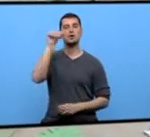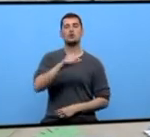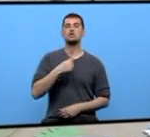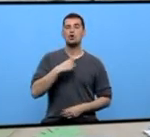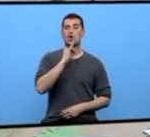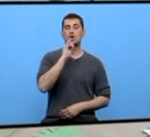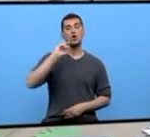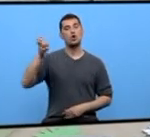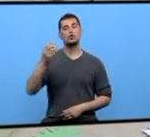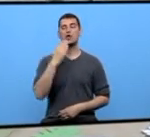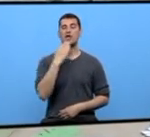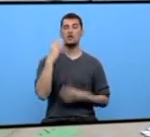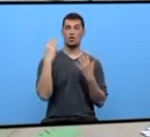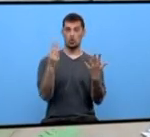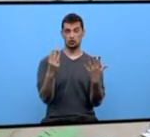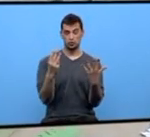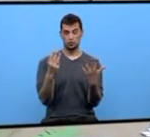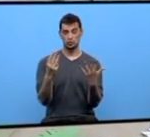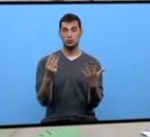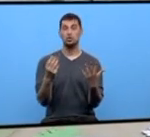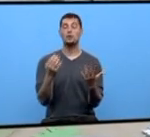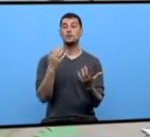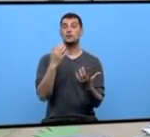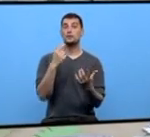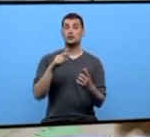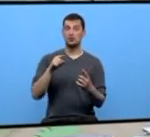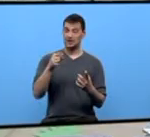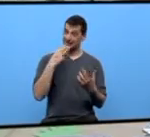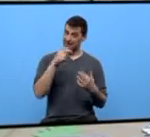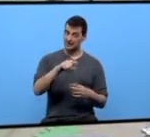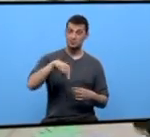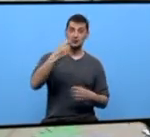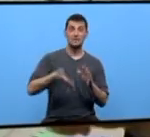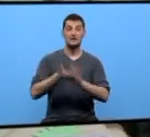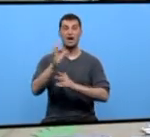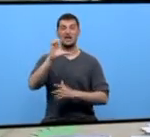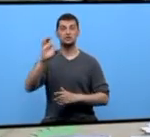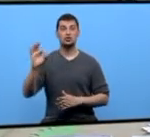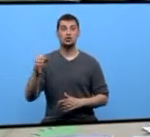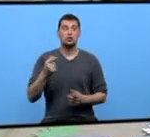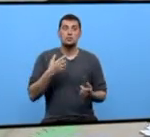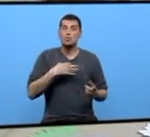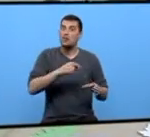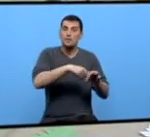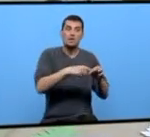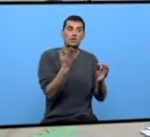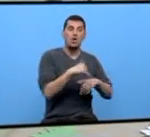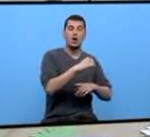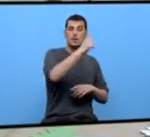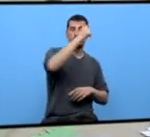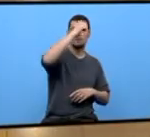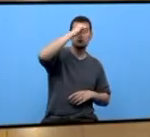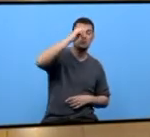años. Y yo, cuando mi hijo de 8 años llega a la secundaria, temo que no tenga ni siquiera sitio en el femenino, en el masculino o